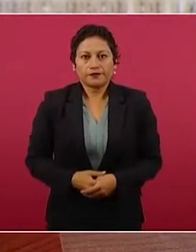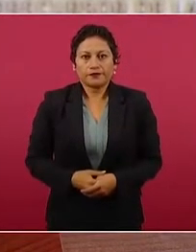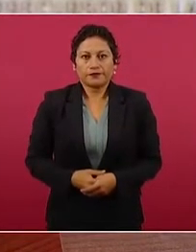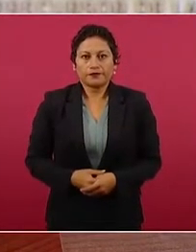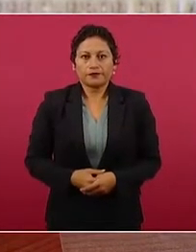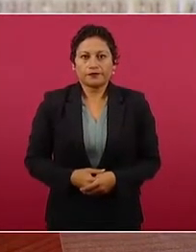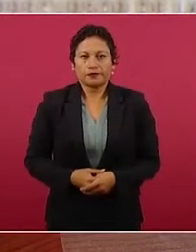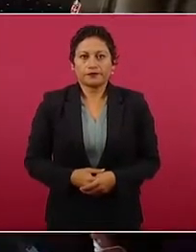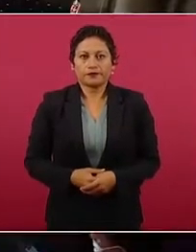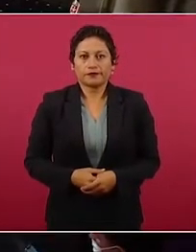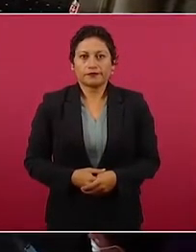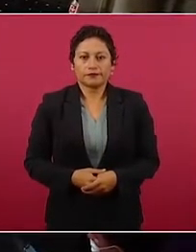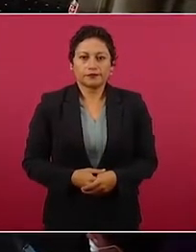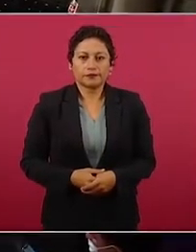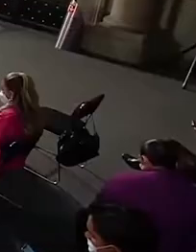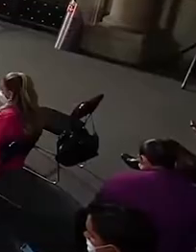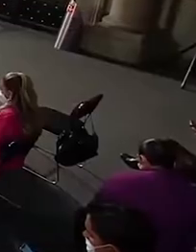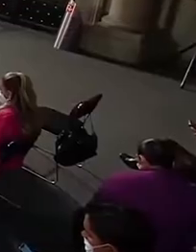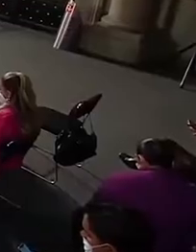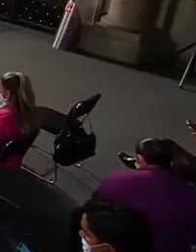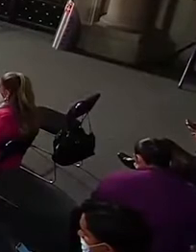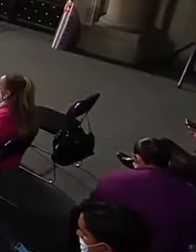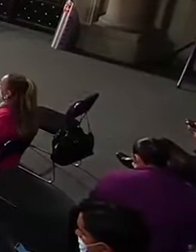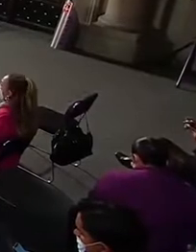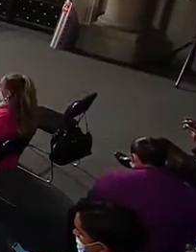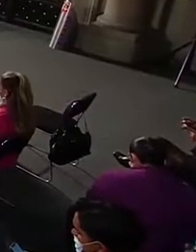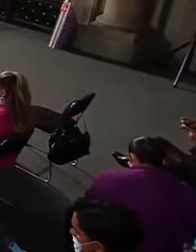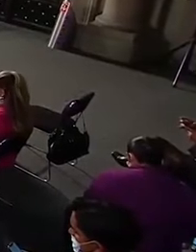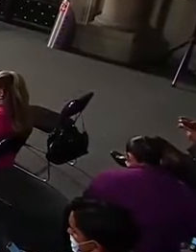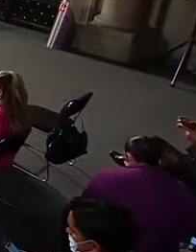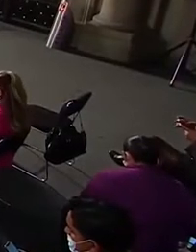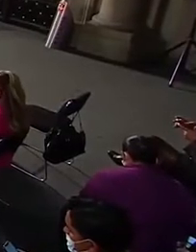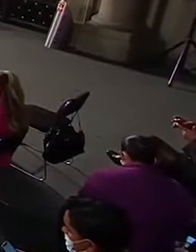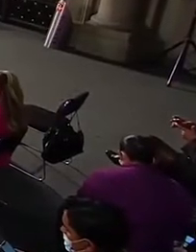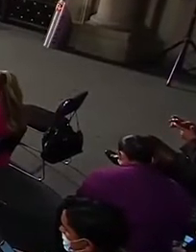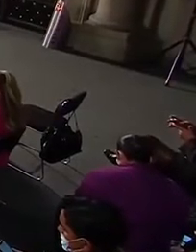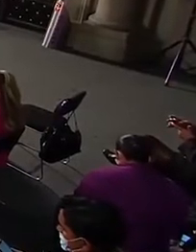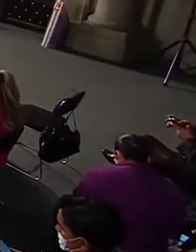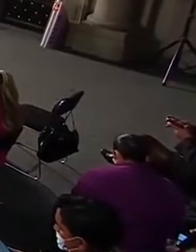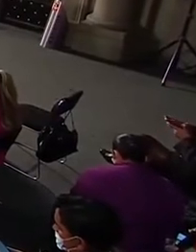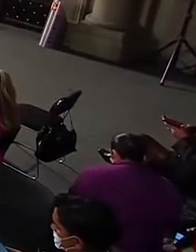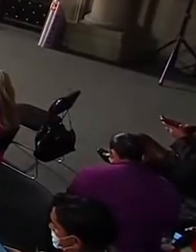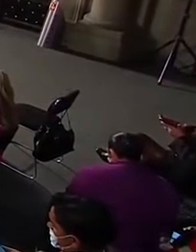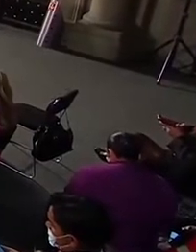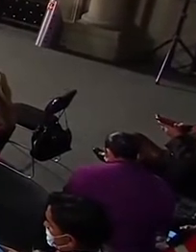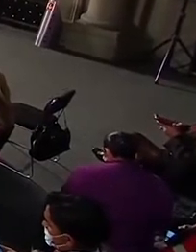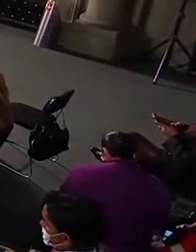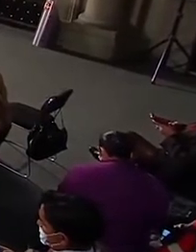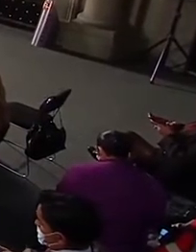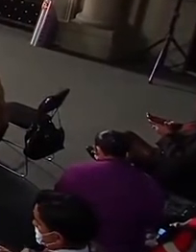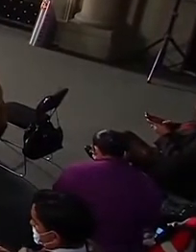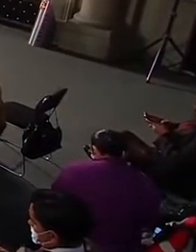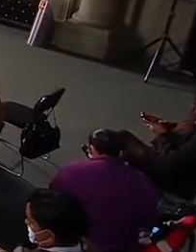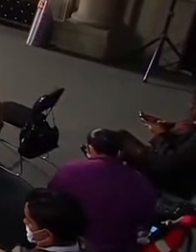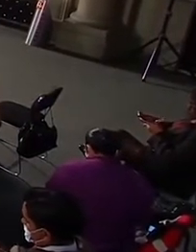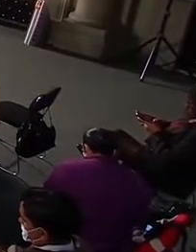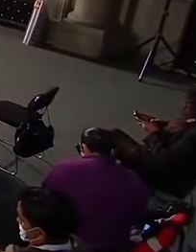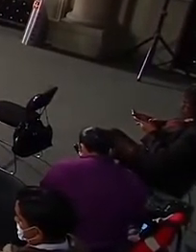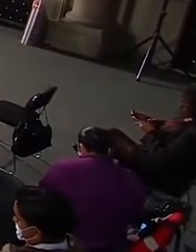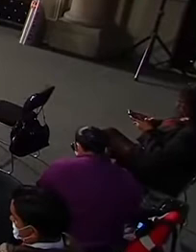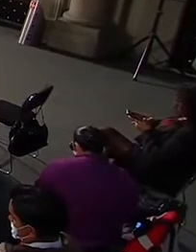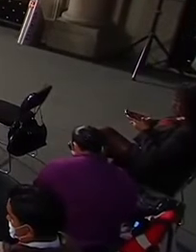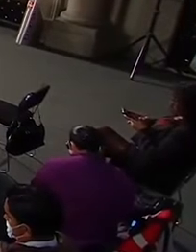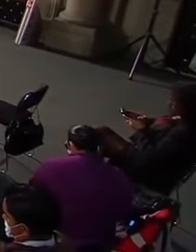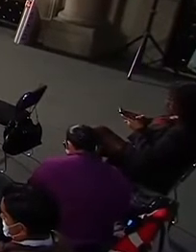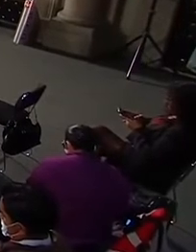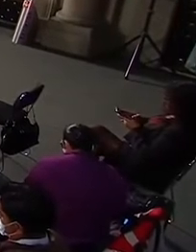Una posibilidad es hacerlo de